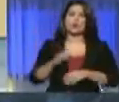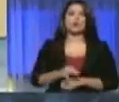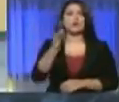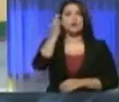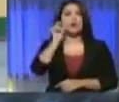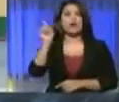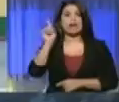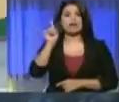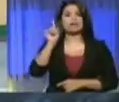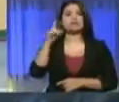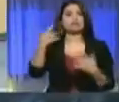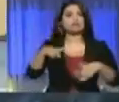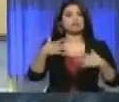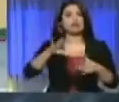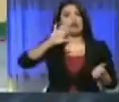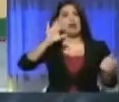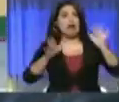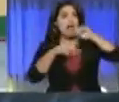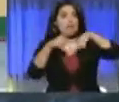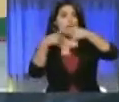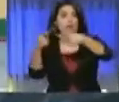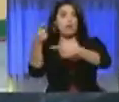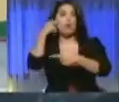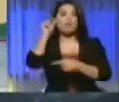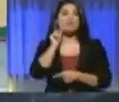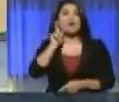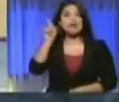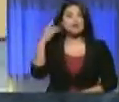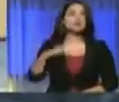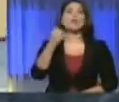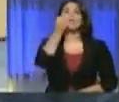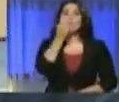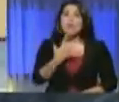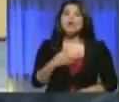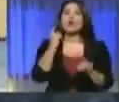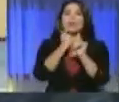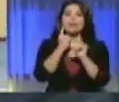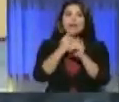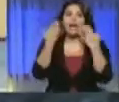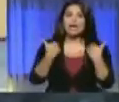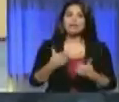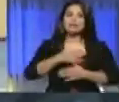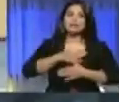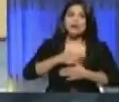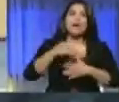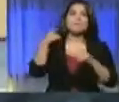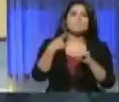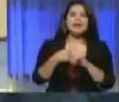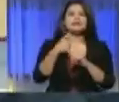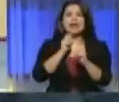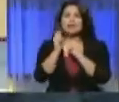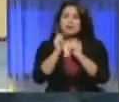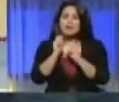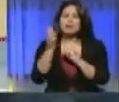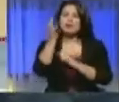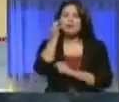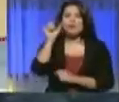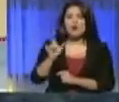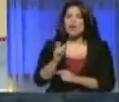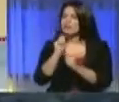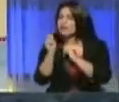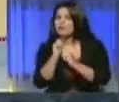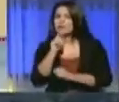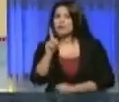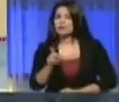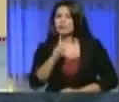Tremenda atleta, tremenda competidora. Y además una muchacha, la estuvimos viendo en las entrevistas que le hicieron en las